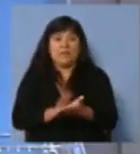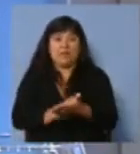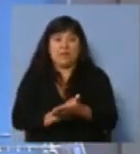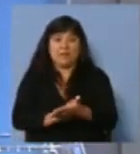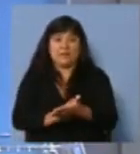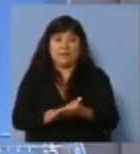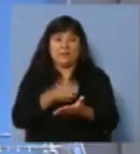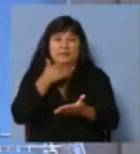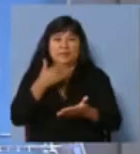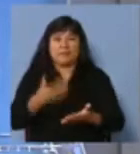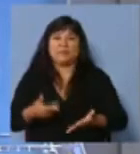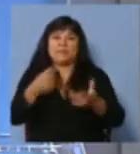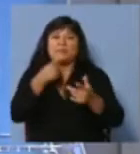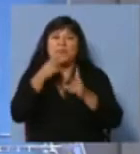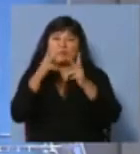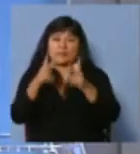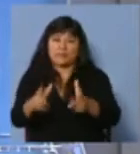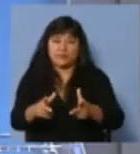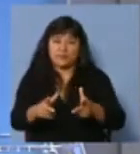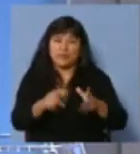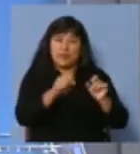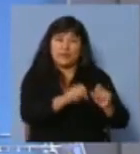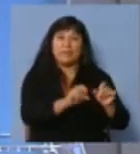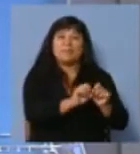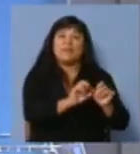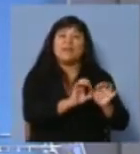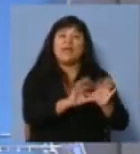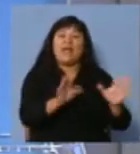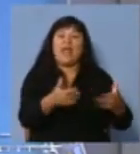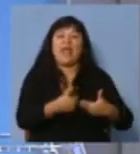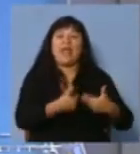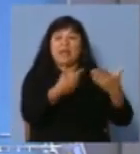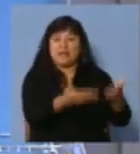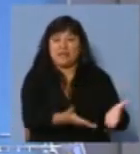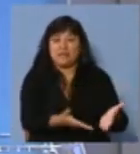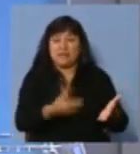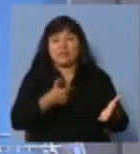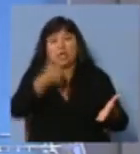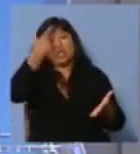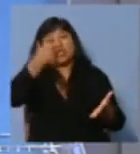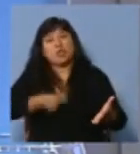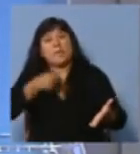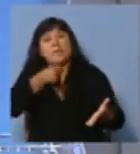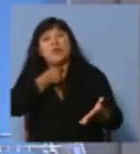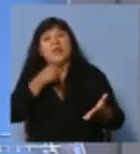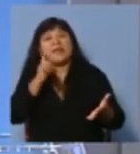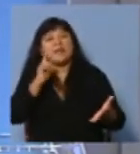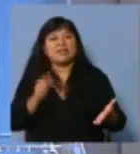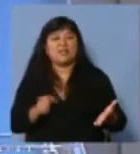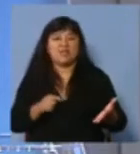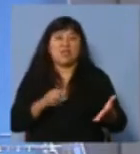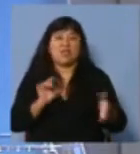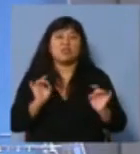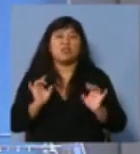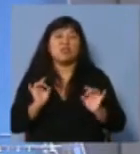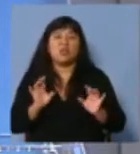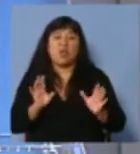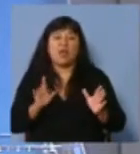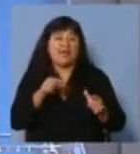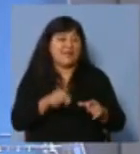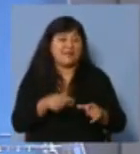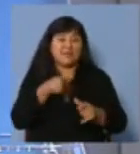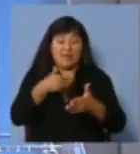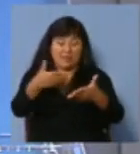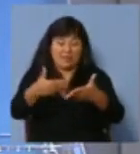el archivo y el sobre seguimientos eso es no es porque yo sistemáticamente disponga él sino también tenemos